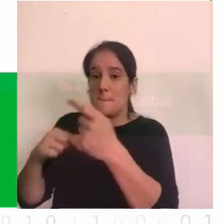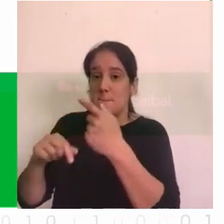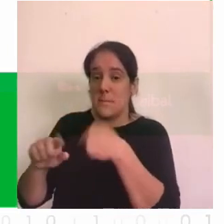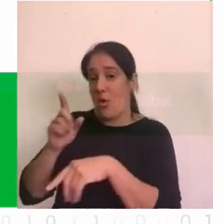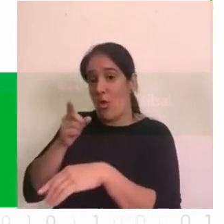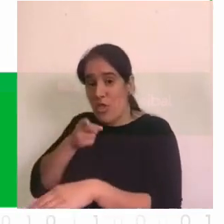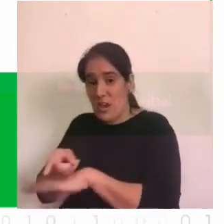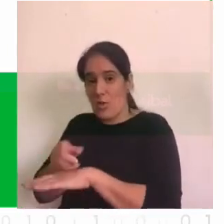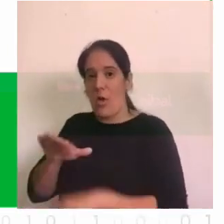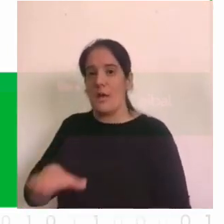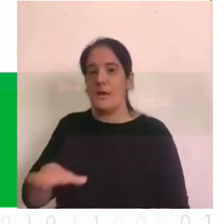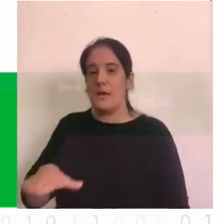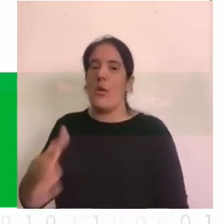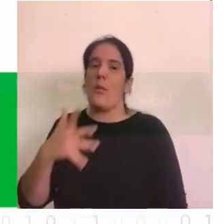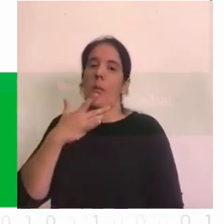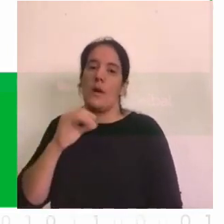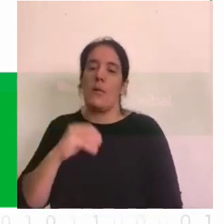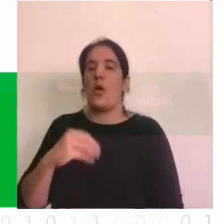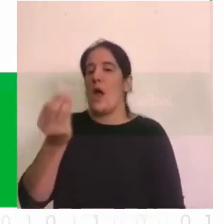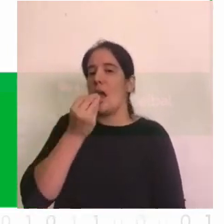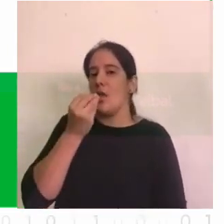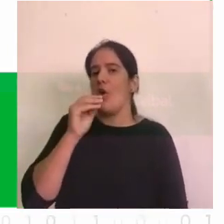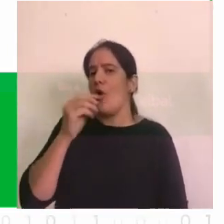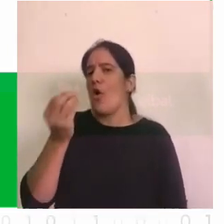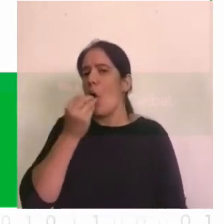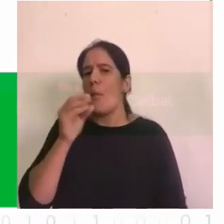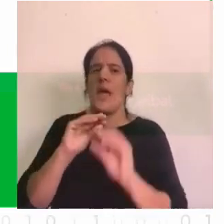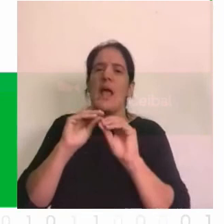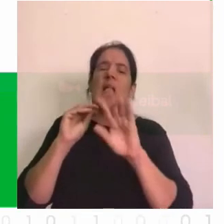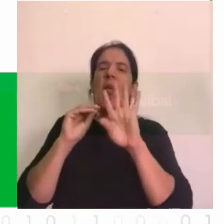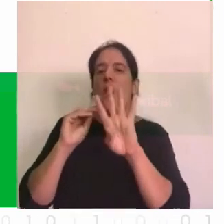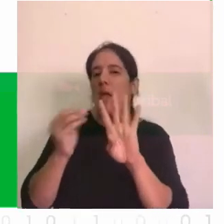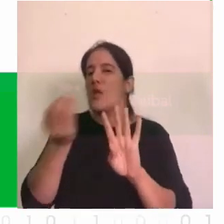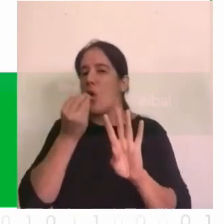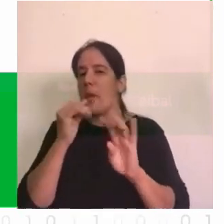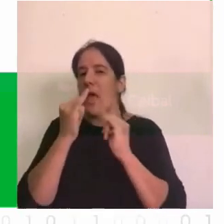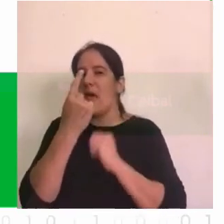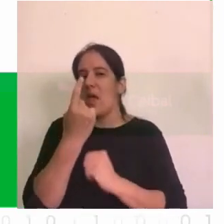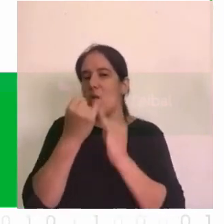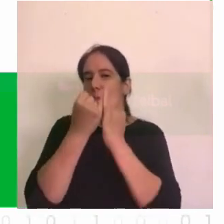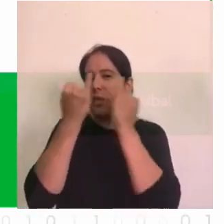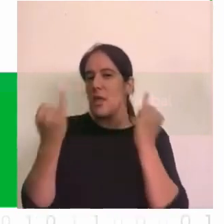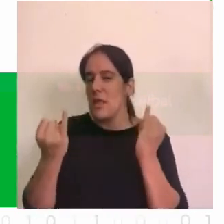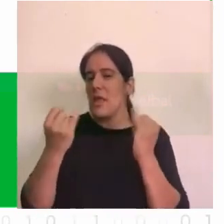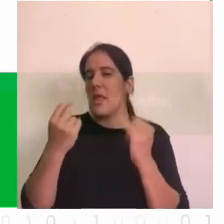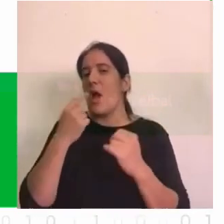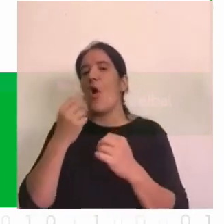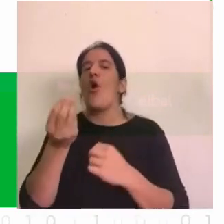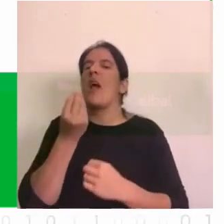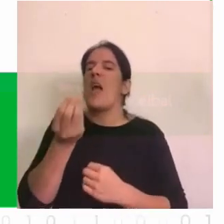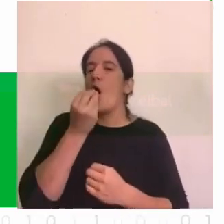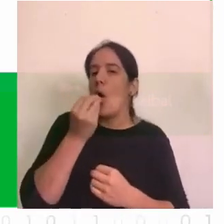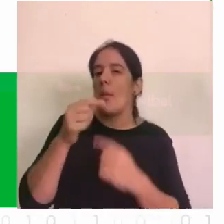niño se salte una comida, que, bueno, que no está teniendo comida variada, está obteniendo solamente